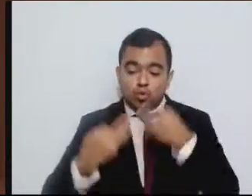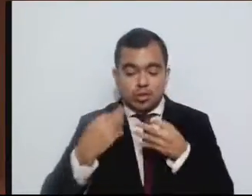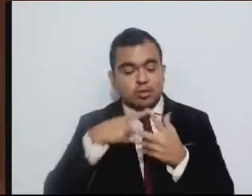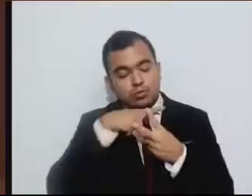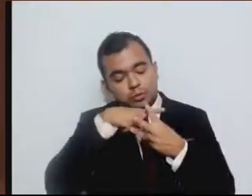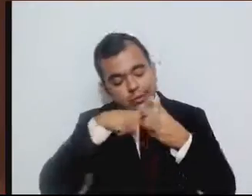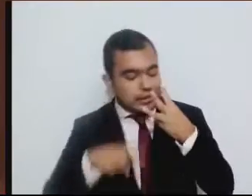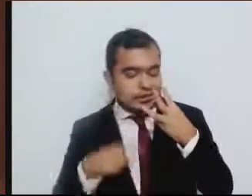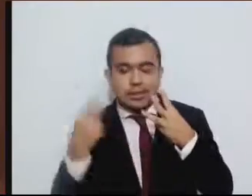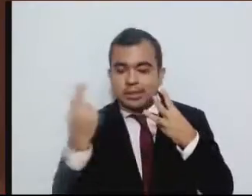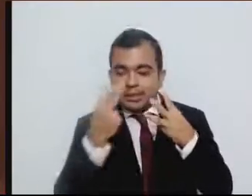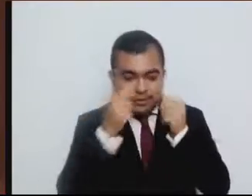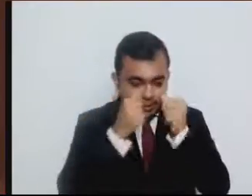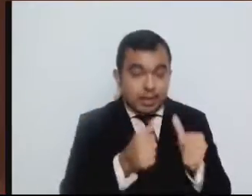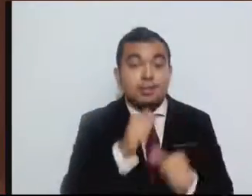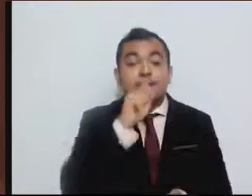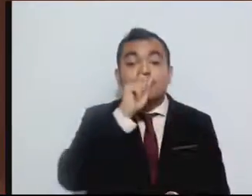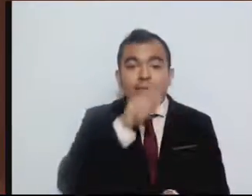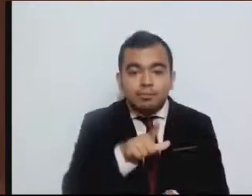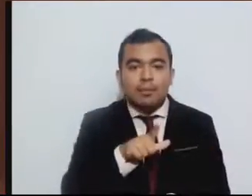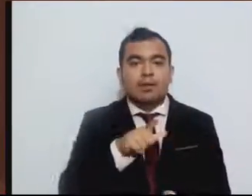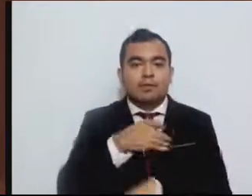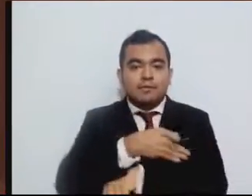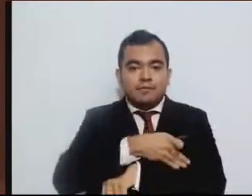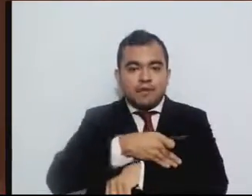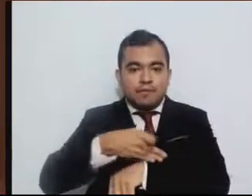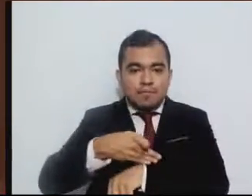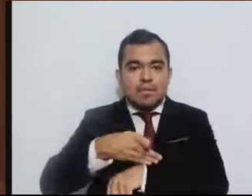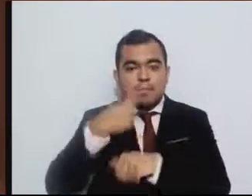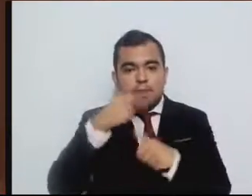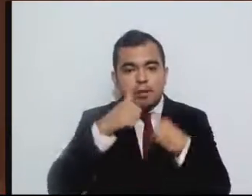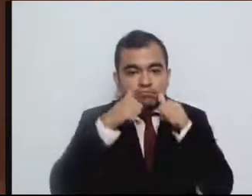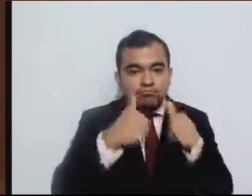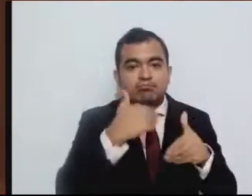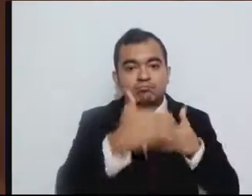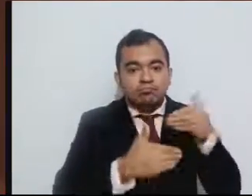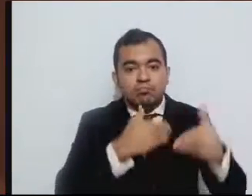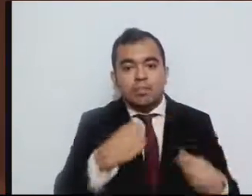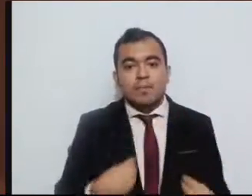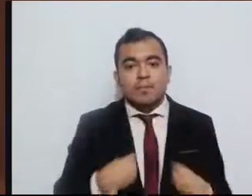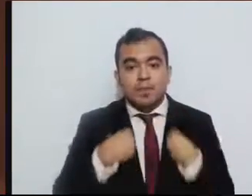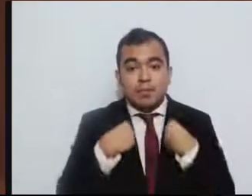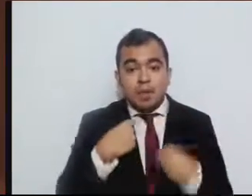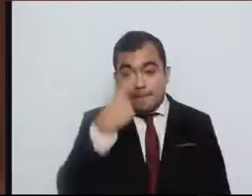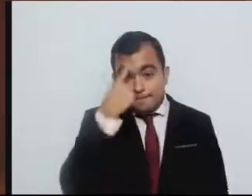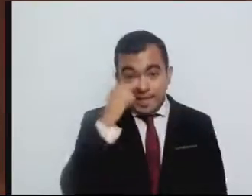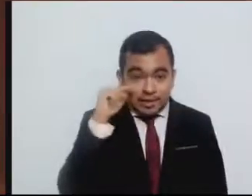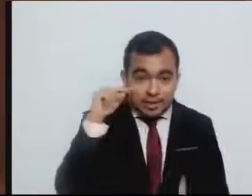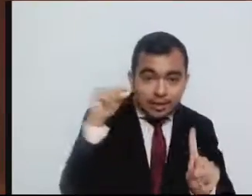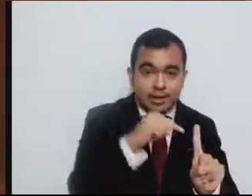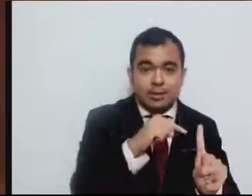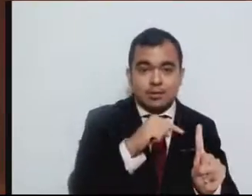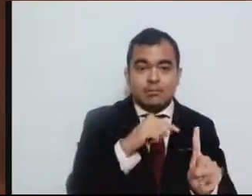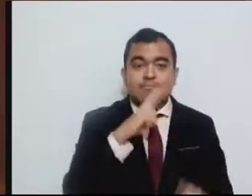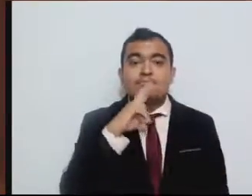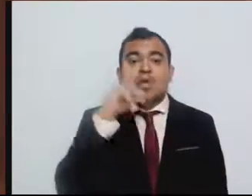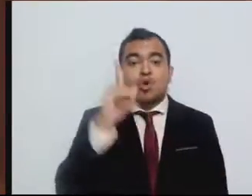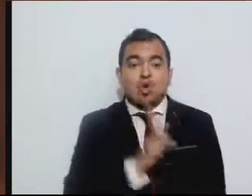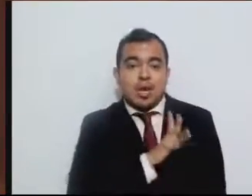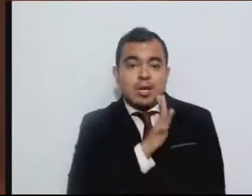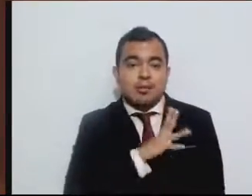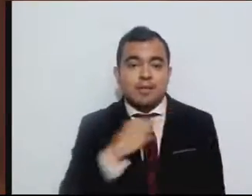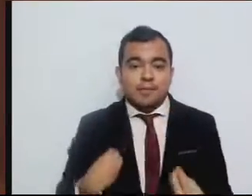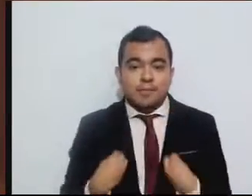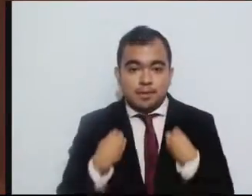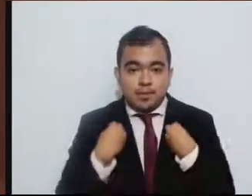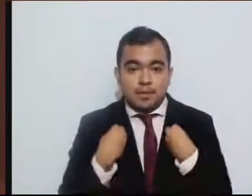diferencia y trascendencia de vida para huérfanos y así tengan una mejor calidad de vida. La Convención sobre los